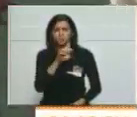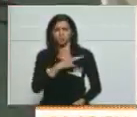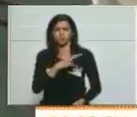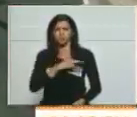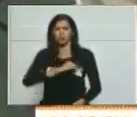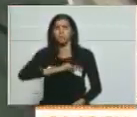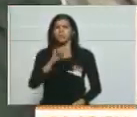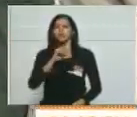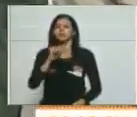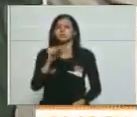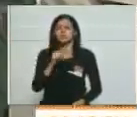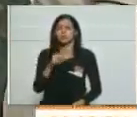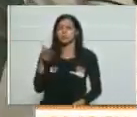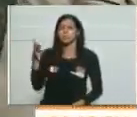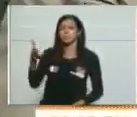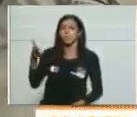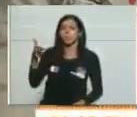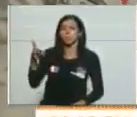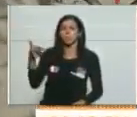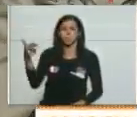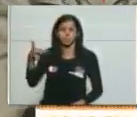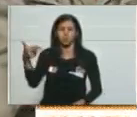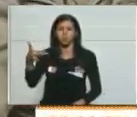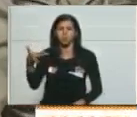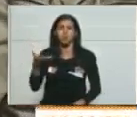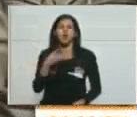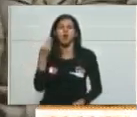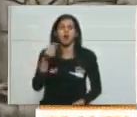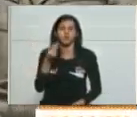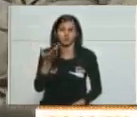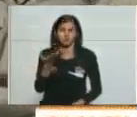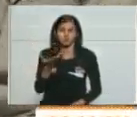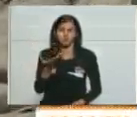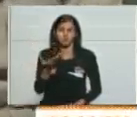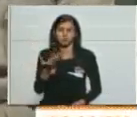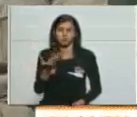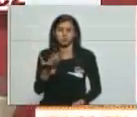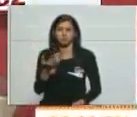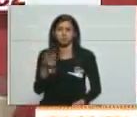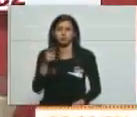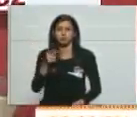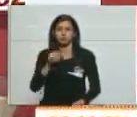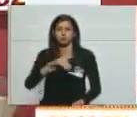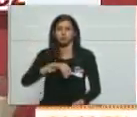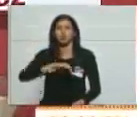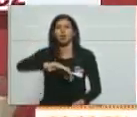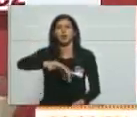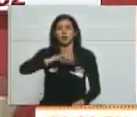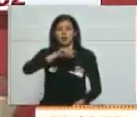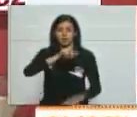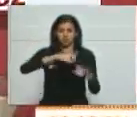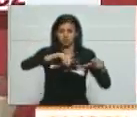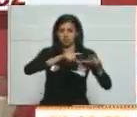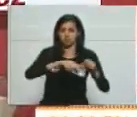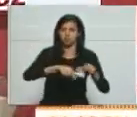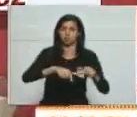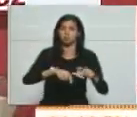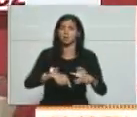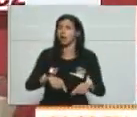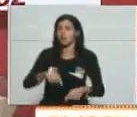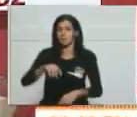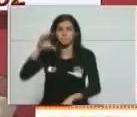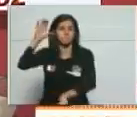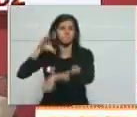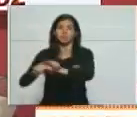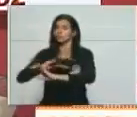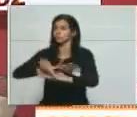policía que asesinó a un muchacho en Montaña Fresca. Y está detenido, no tenía nada que ver, sacó la pistola y le dio